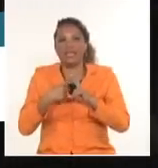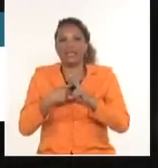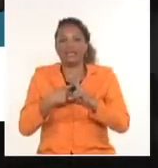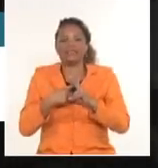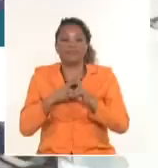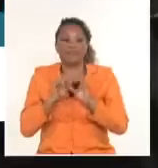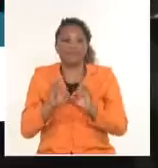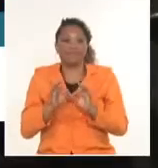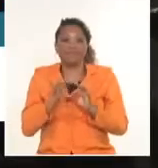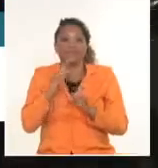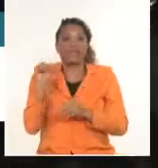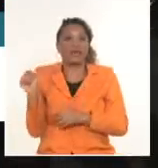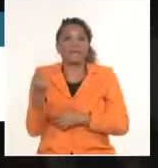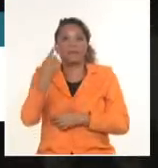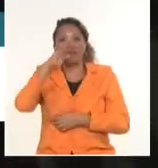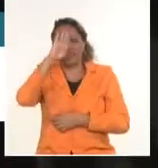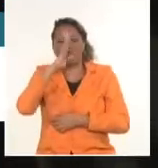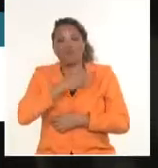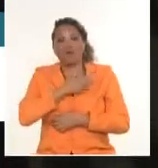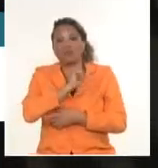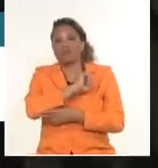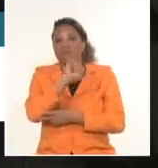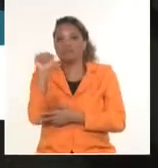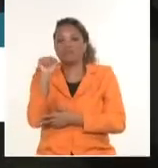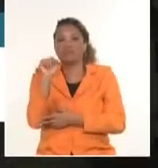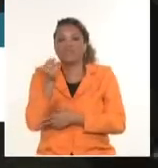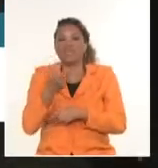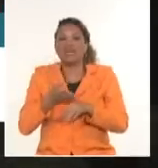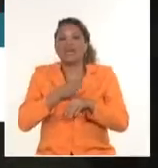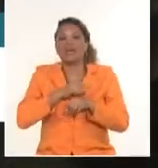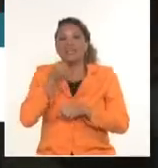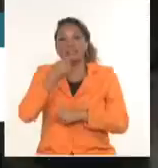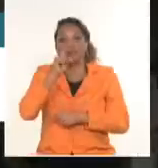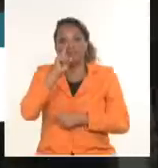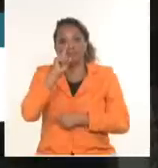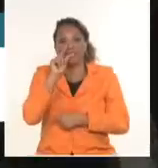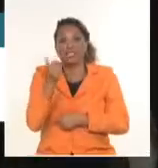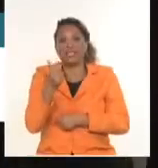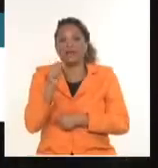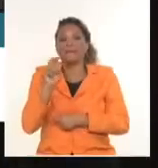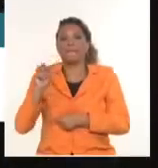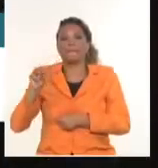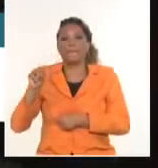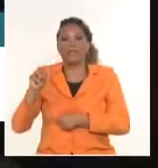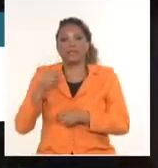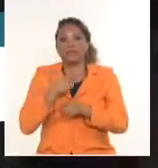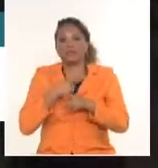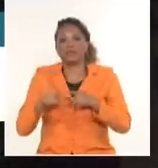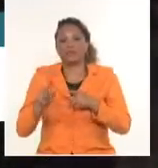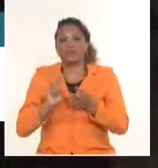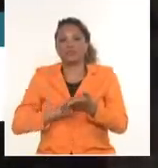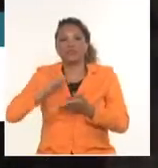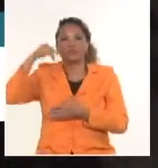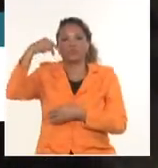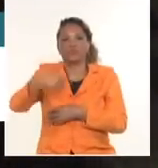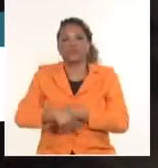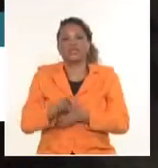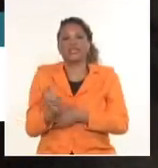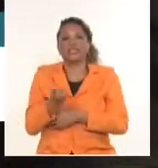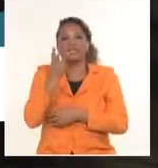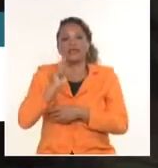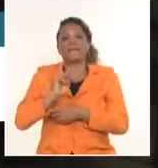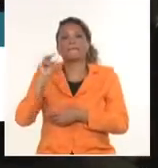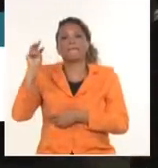convirtió en la primera cubana en clasificar a unas semifinales en la plataforma de 10 metros, además semifinales también en el trampolín desde los 3 metros. Son